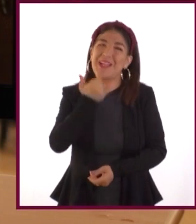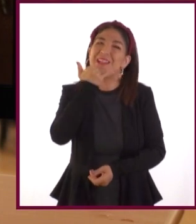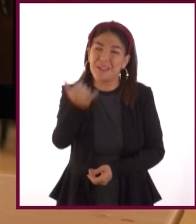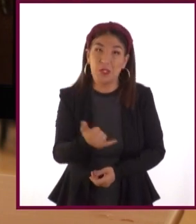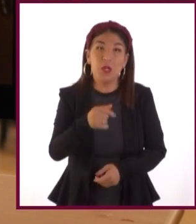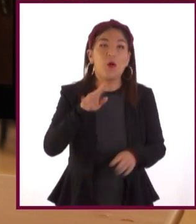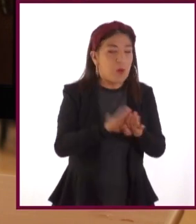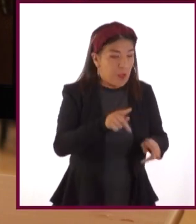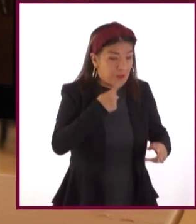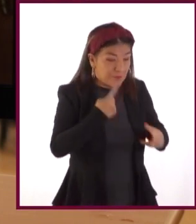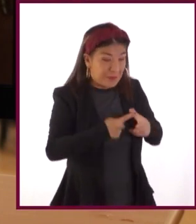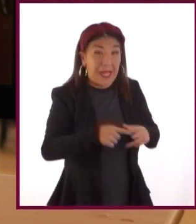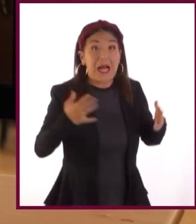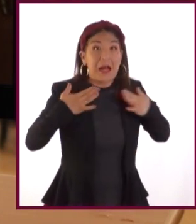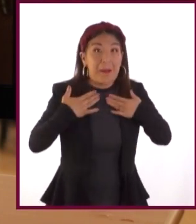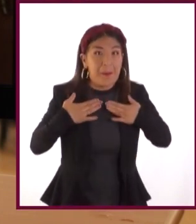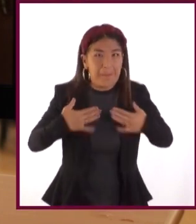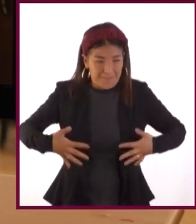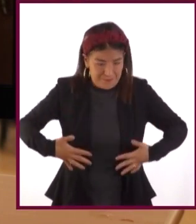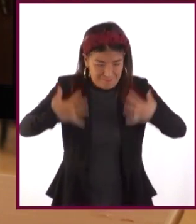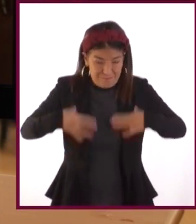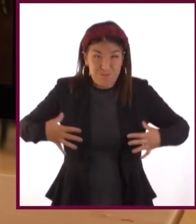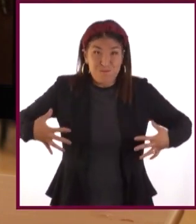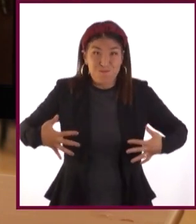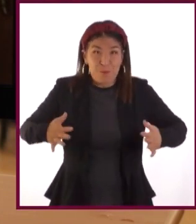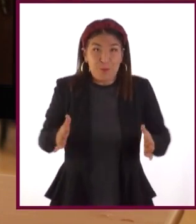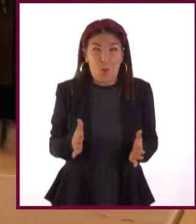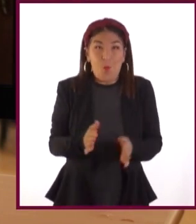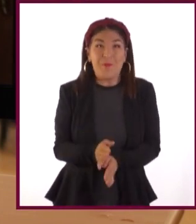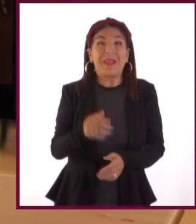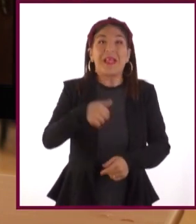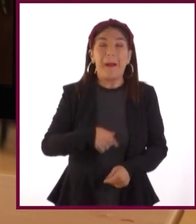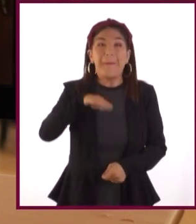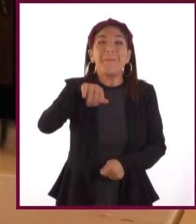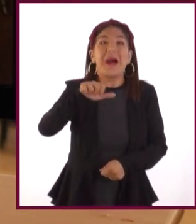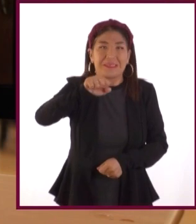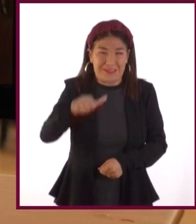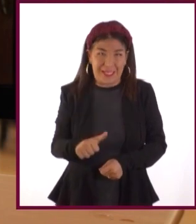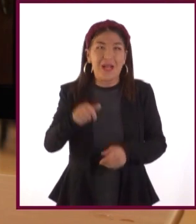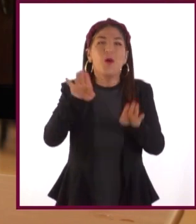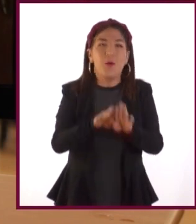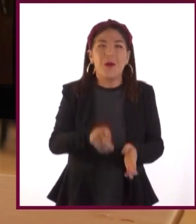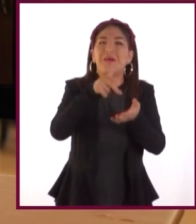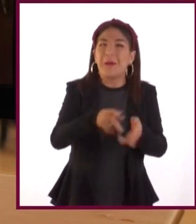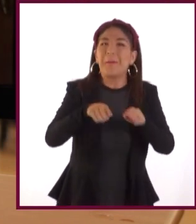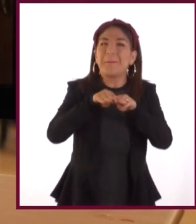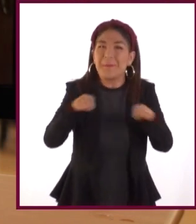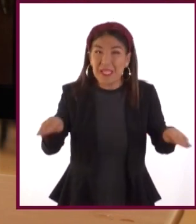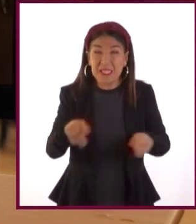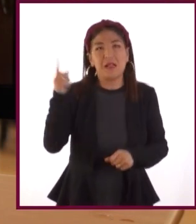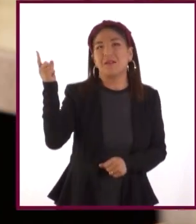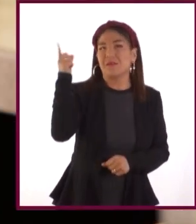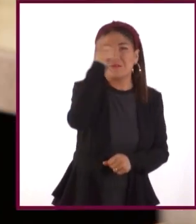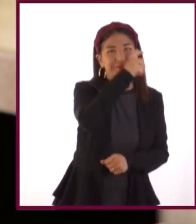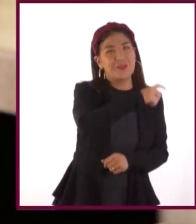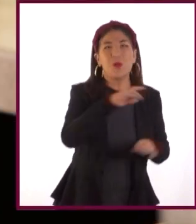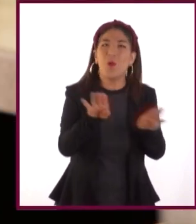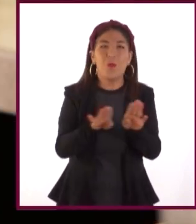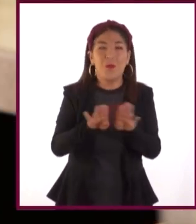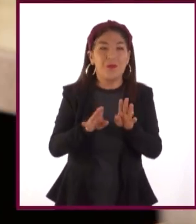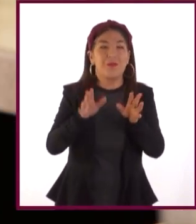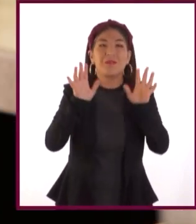cuando en realidad no se puede bajar de peso sino bajar de masa. O sea, realmente eso está mal utilizado. Pues en la vida